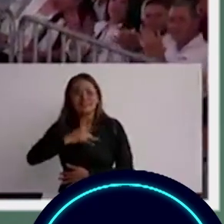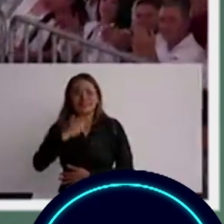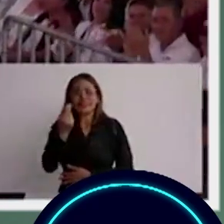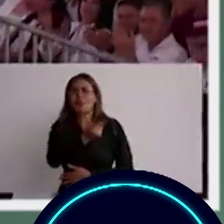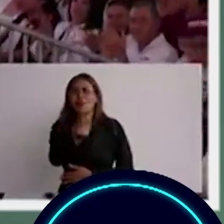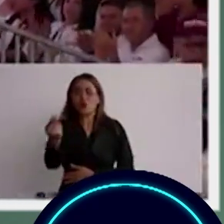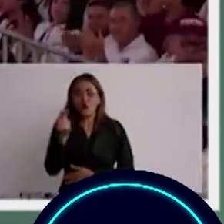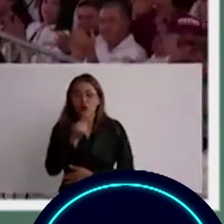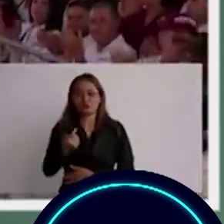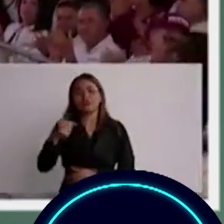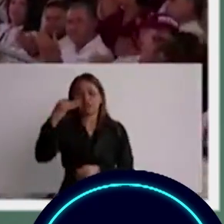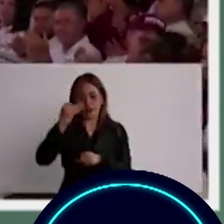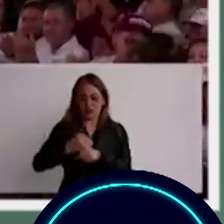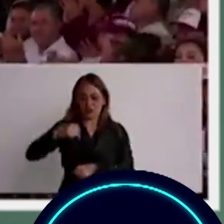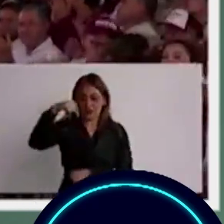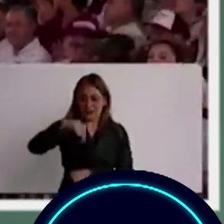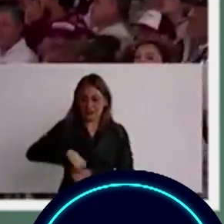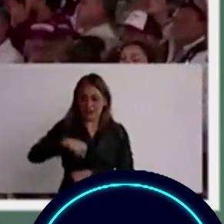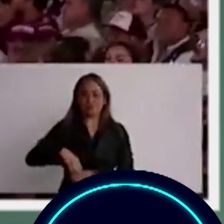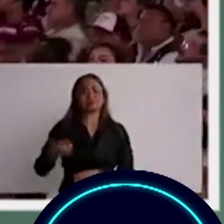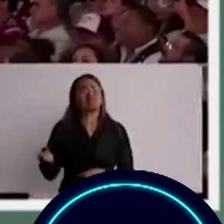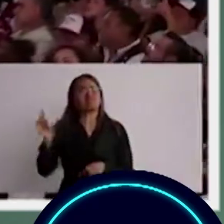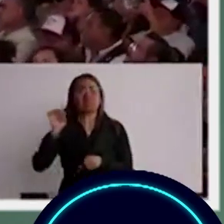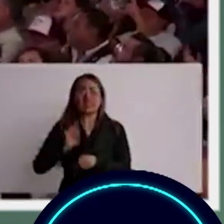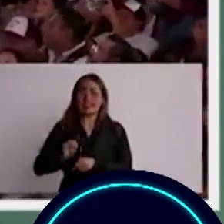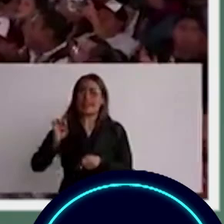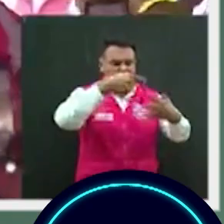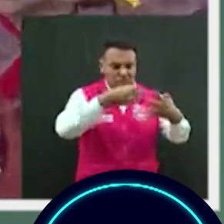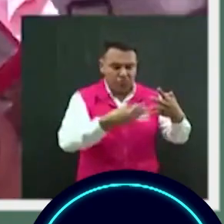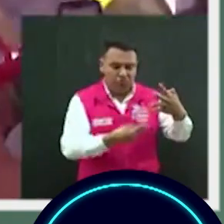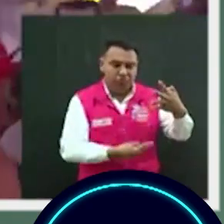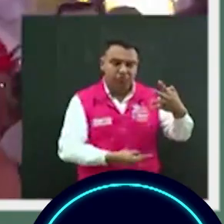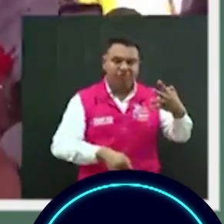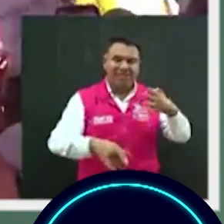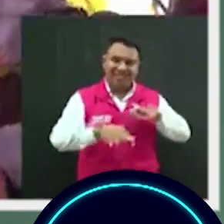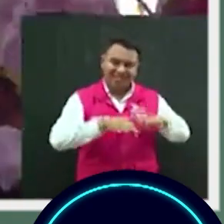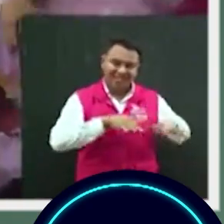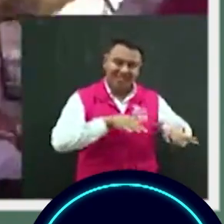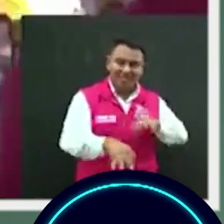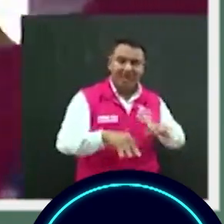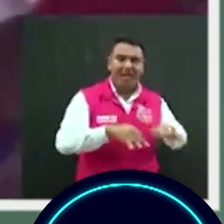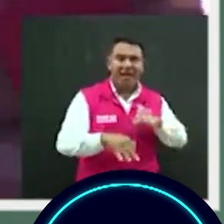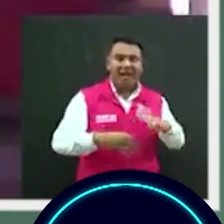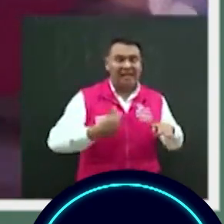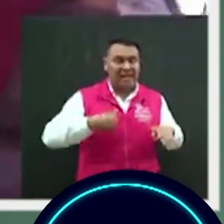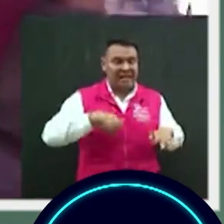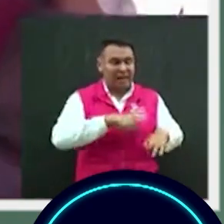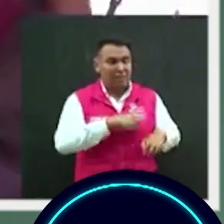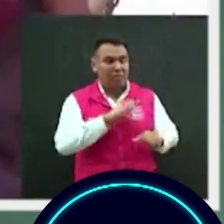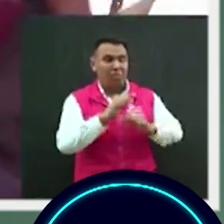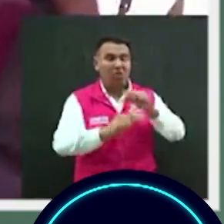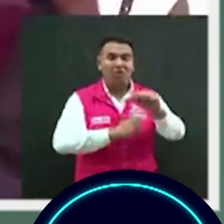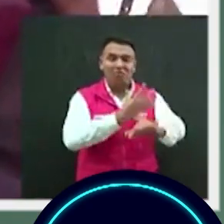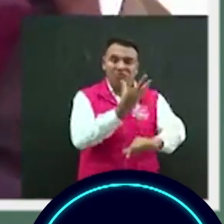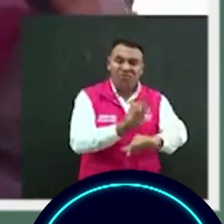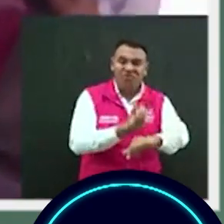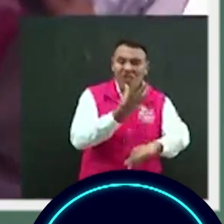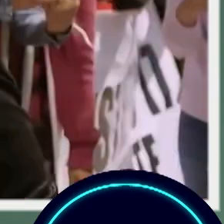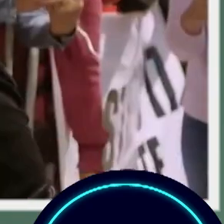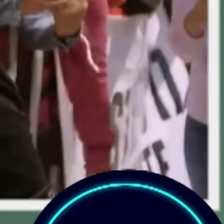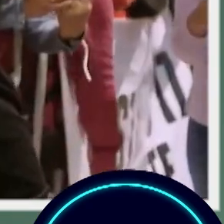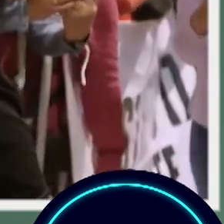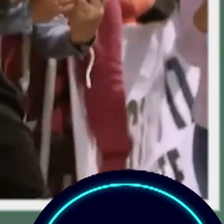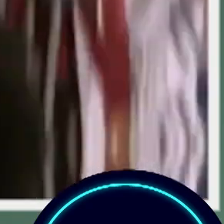sí de momento, por lo menos en las 2 semanas formales que llevan de campaña, está un poco y se le ve. Aquí en San Mateo se le